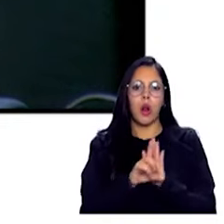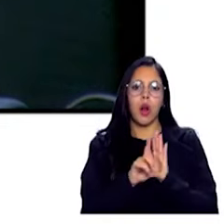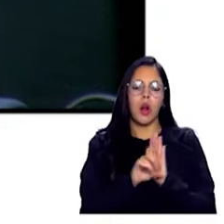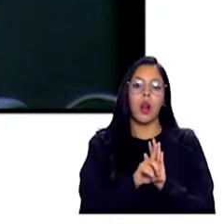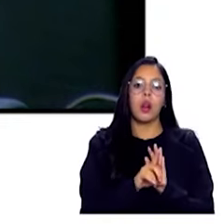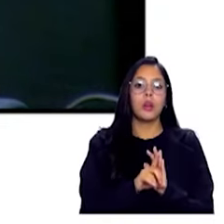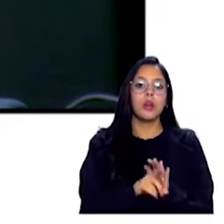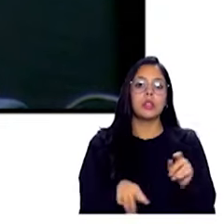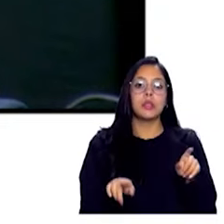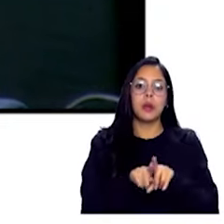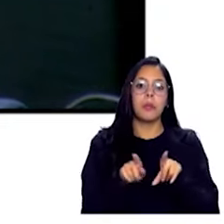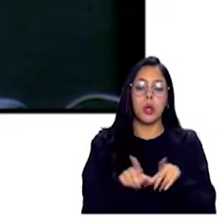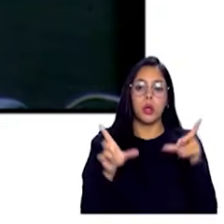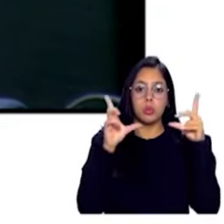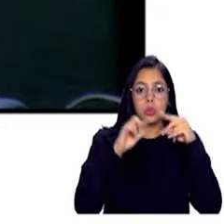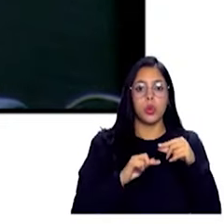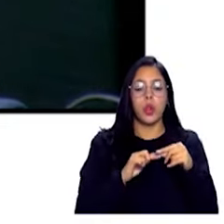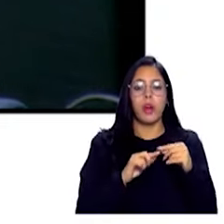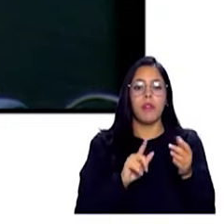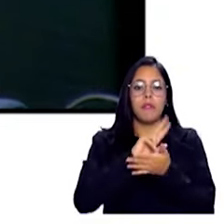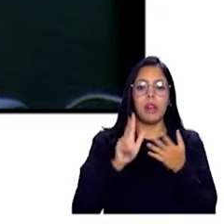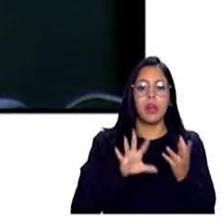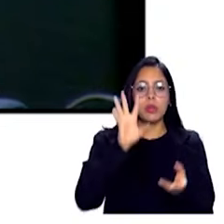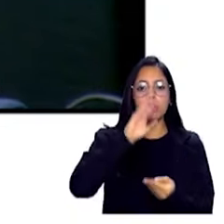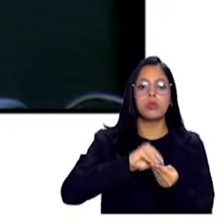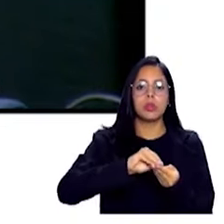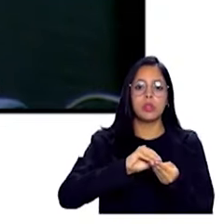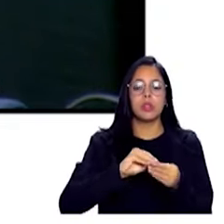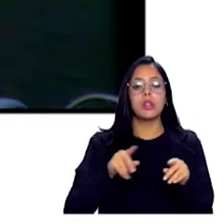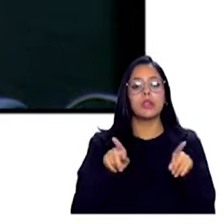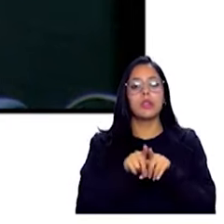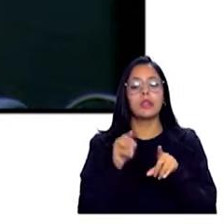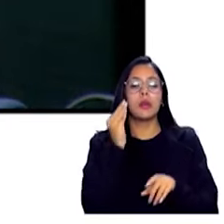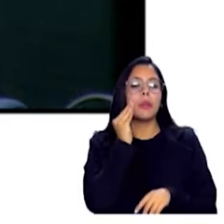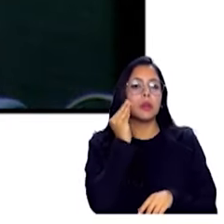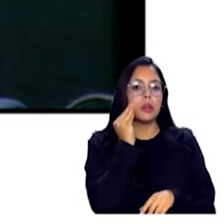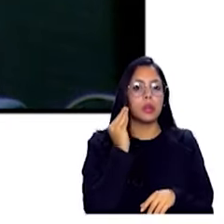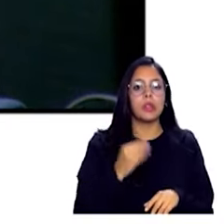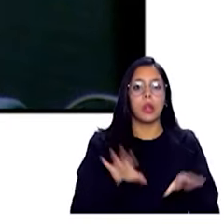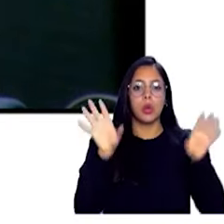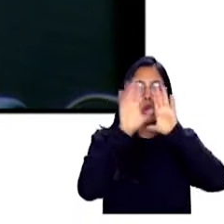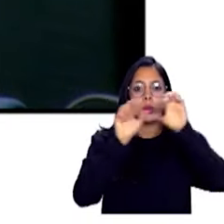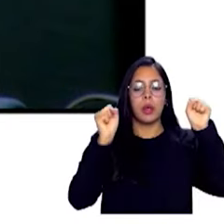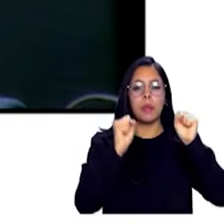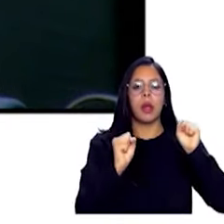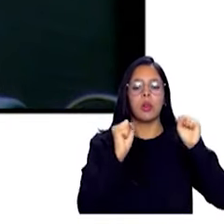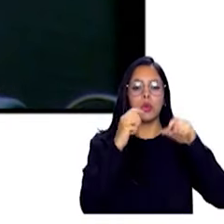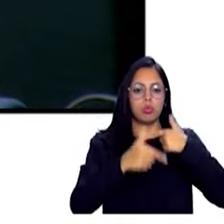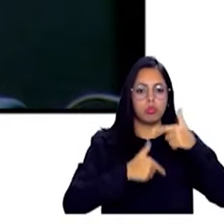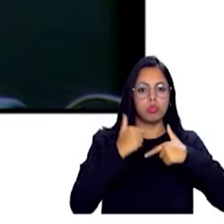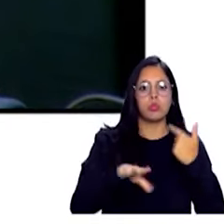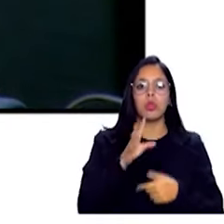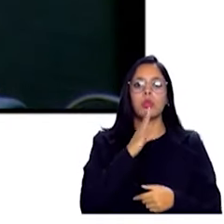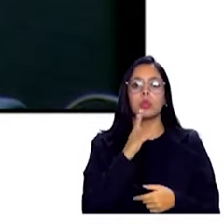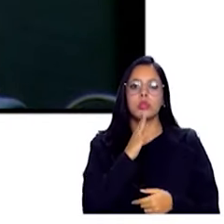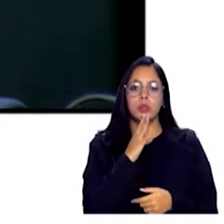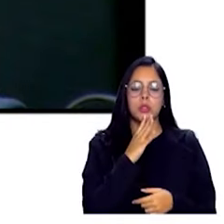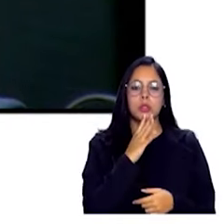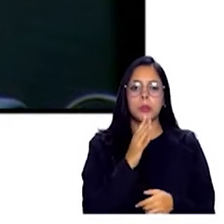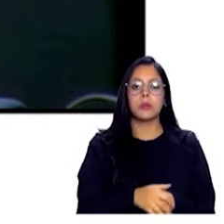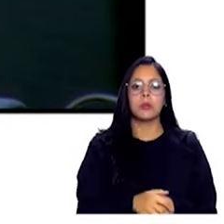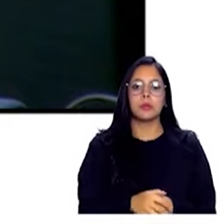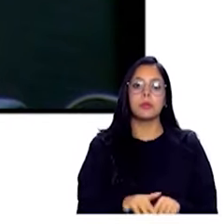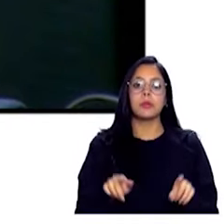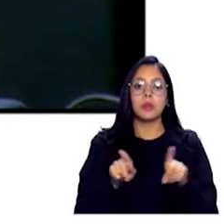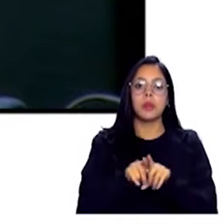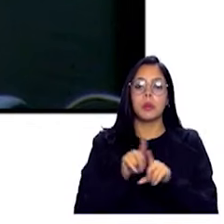resoluciones e intentar que Bueno que la Labor del tribunal se conozca y además y Esto Es muy importante en un tribunal como